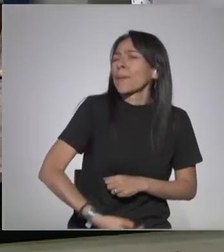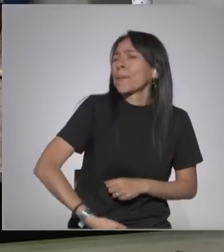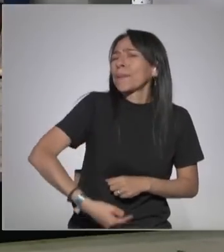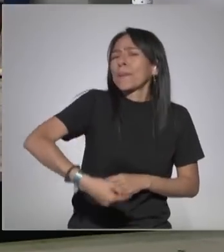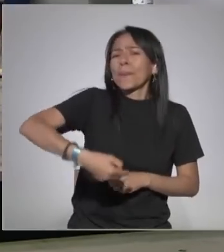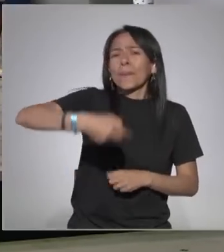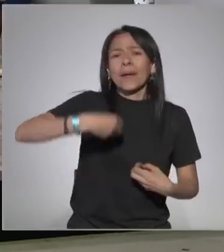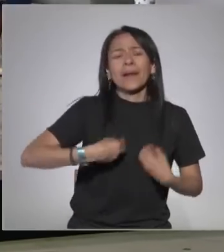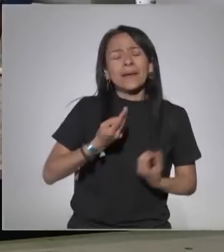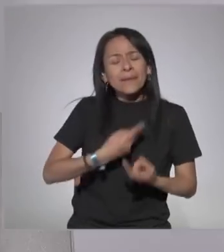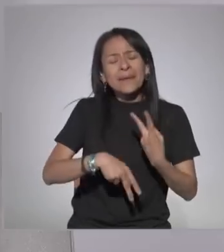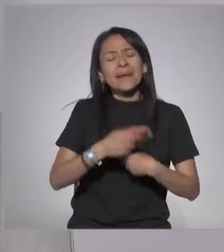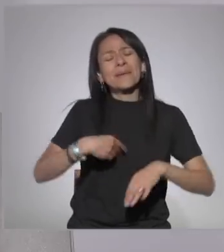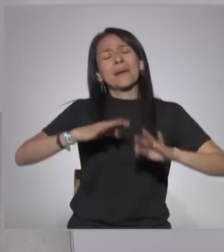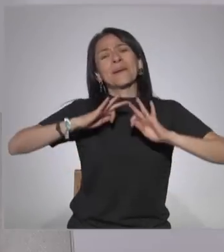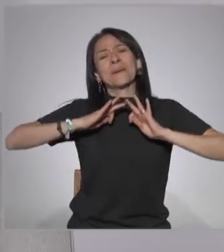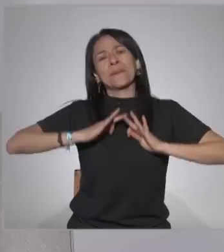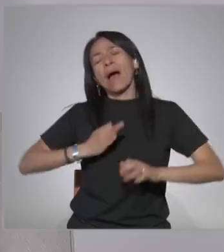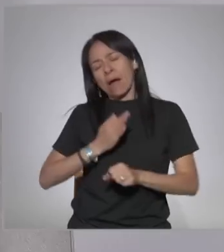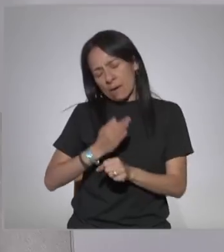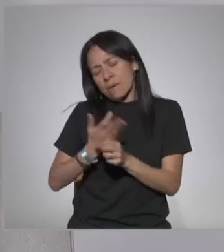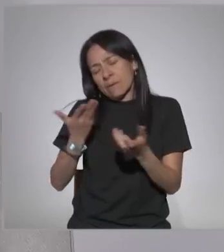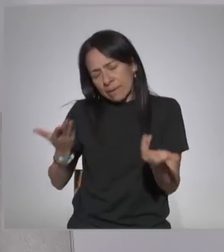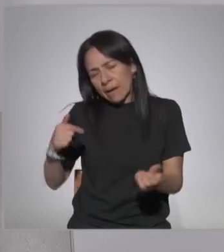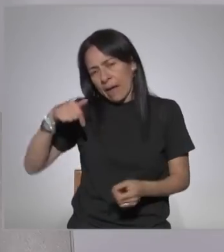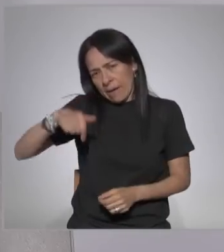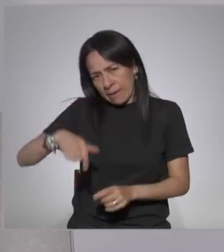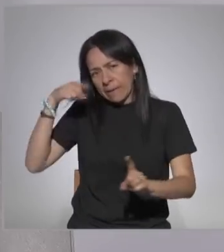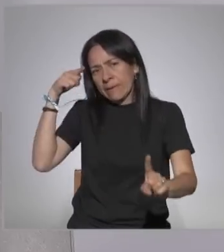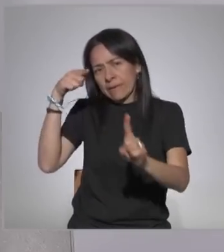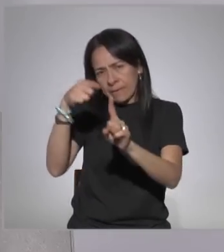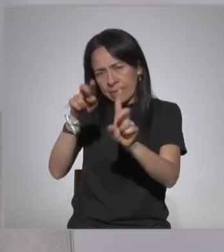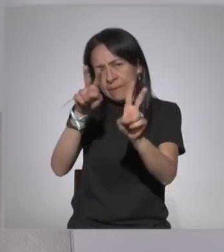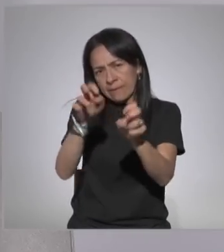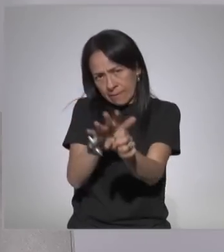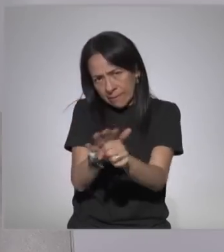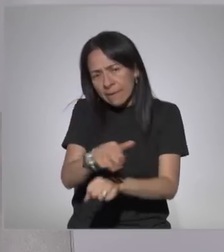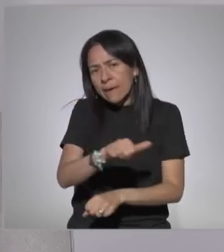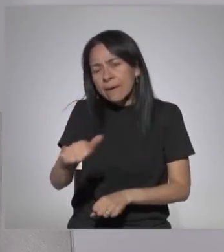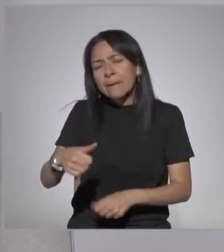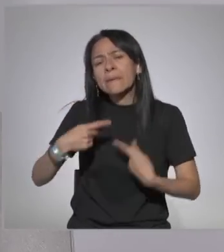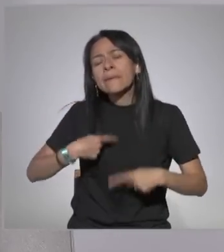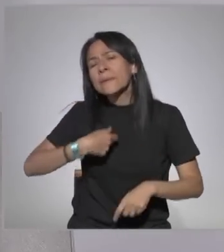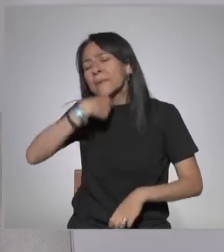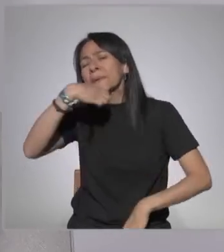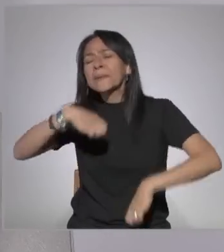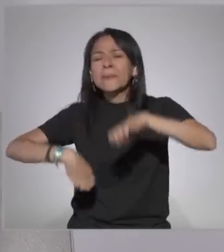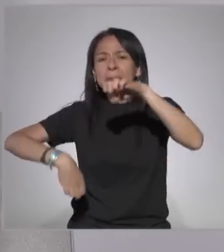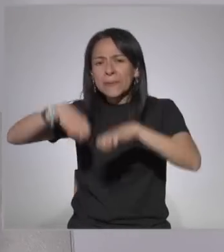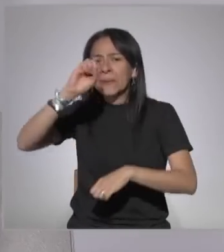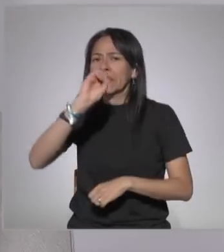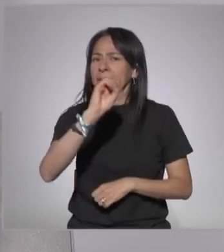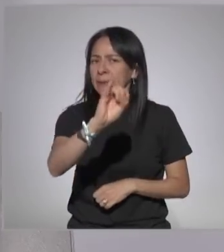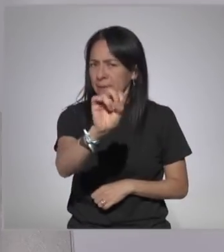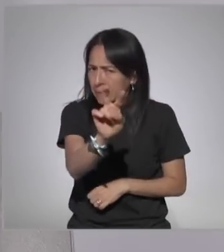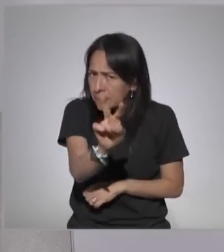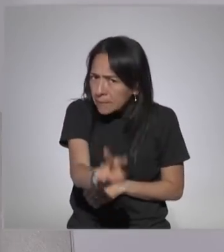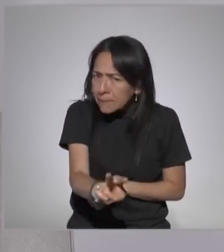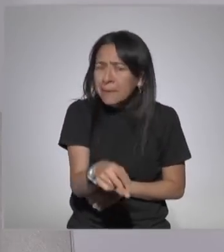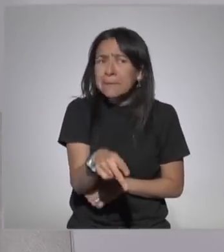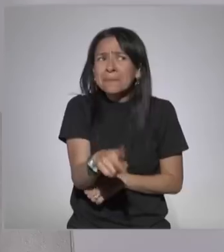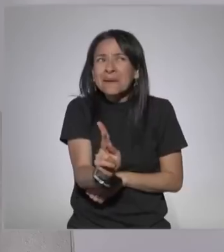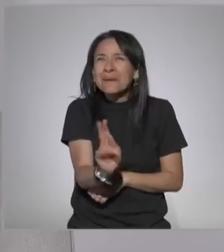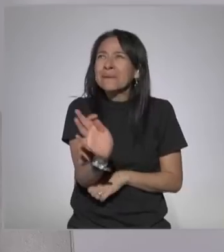de las personas adultas mayores, pero ¿por qué no empezar a pensar